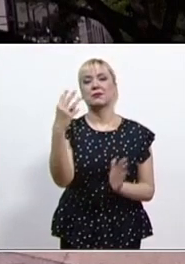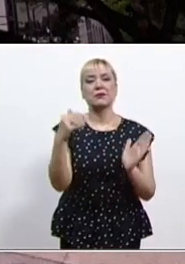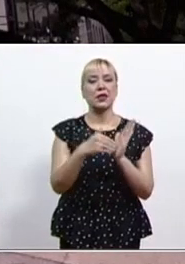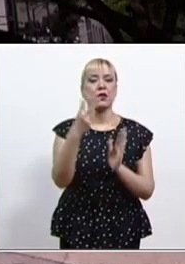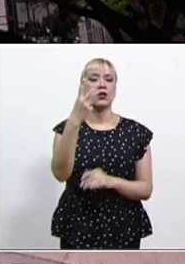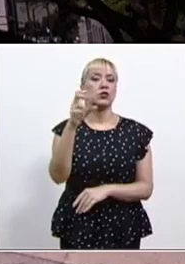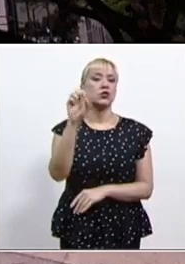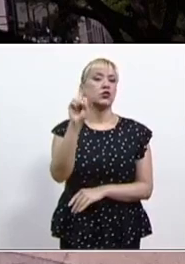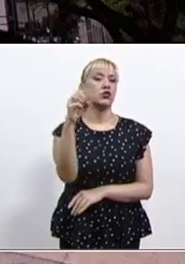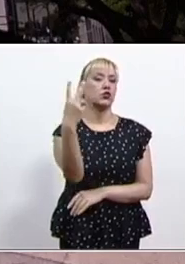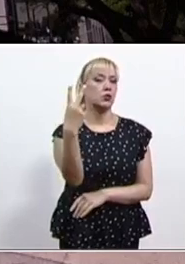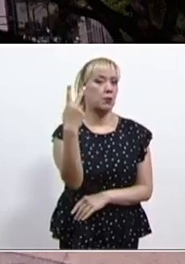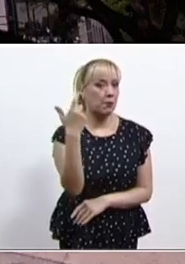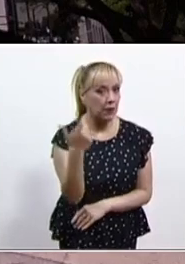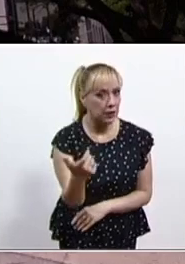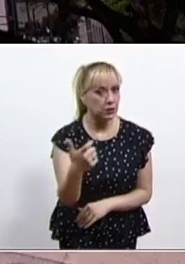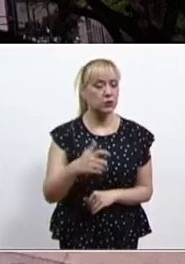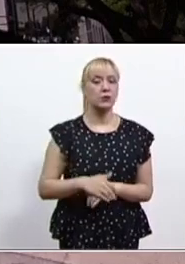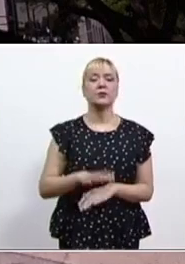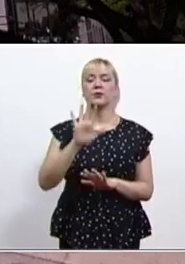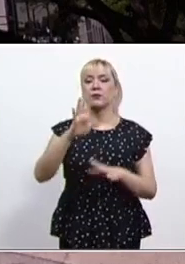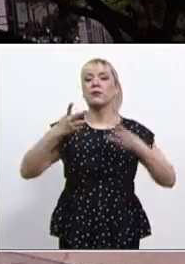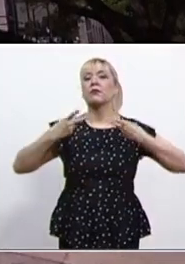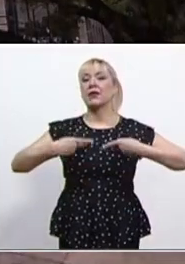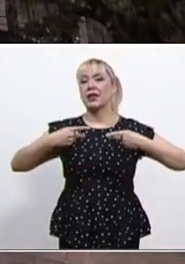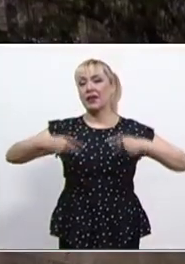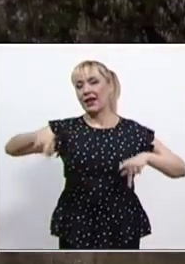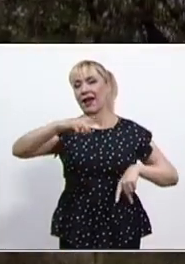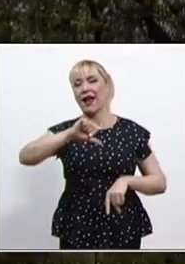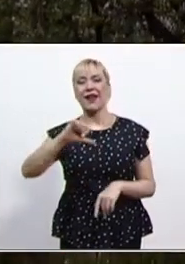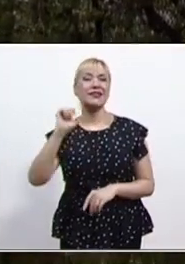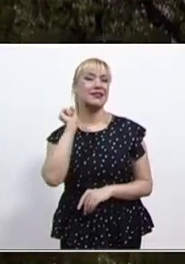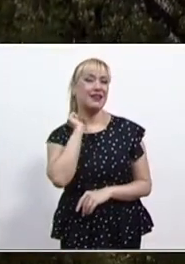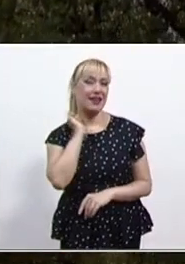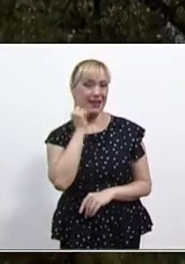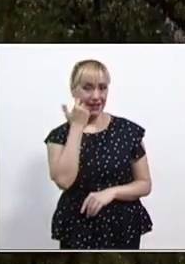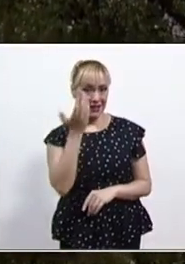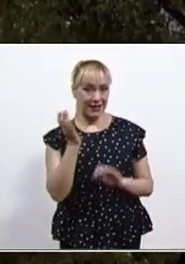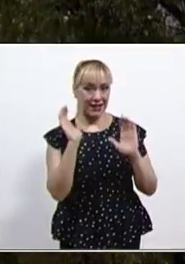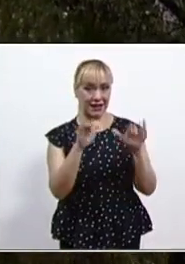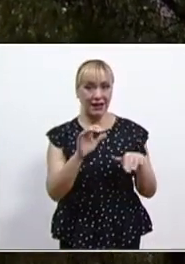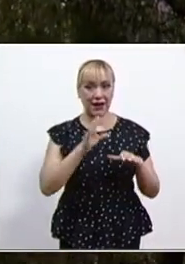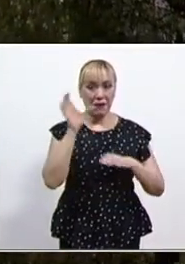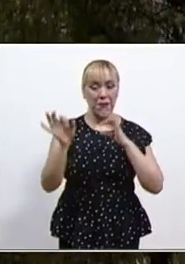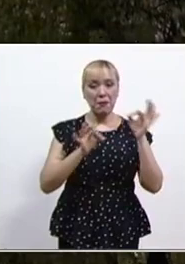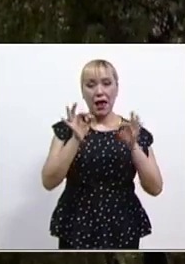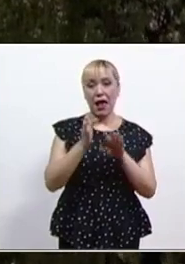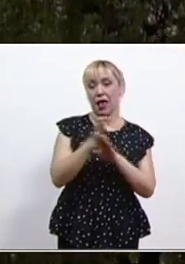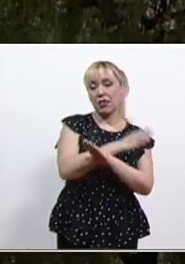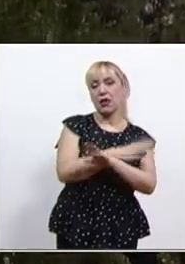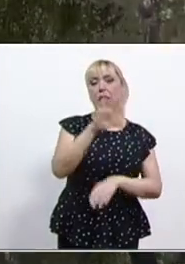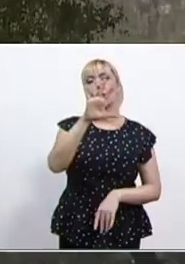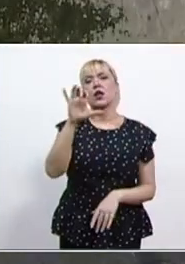2.223.262 pesos. En el caso de las personas aspirantes a senadurías, podrán gastar en precampaña entre